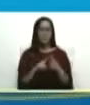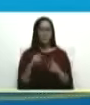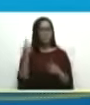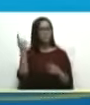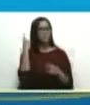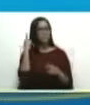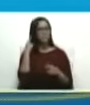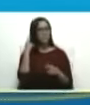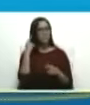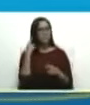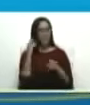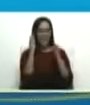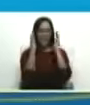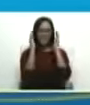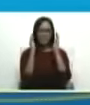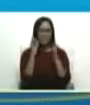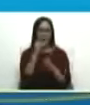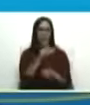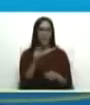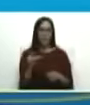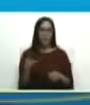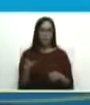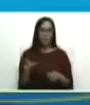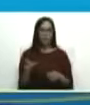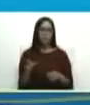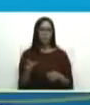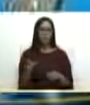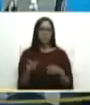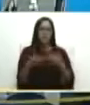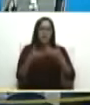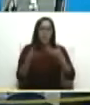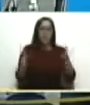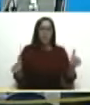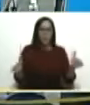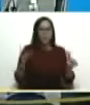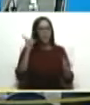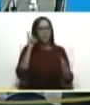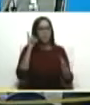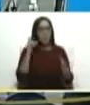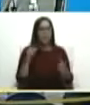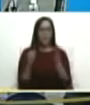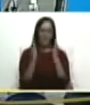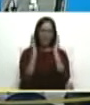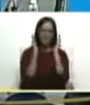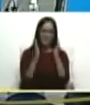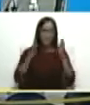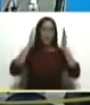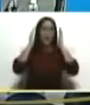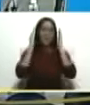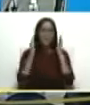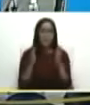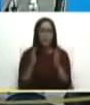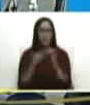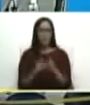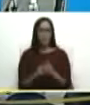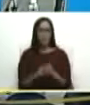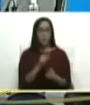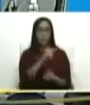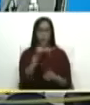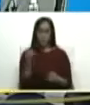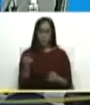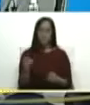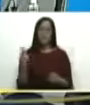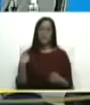dice Guy, a la gente. Abramos las puertas, escuchemos, atendamos, atendamos. Sobre todo ustedes que les toca